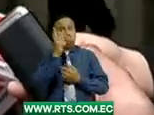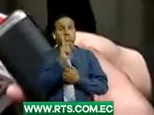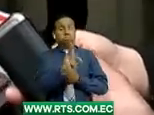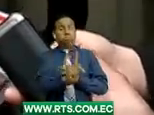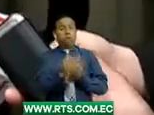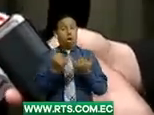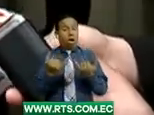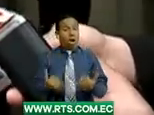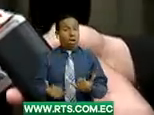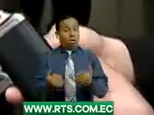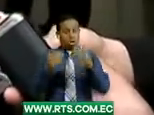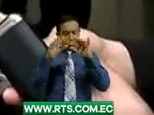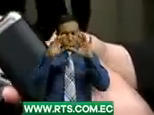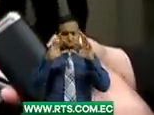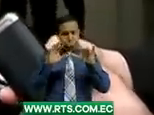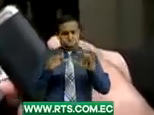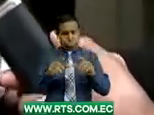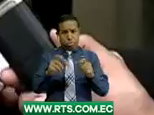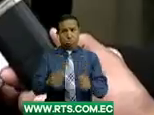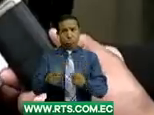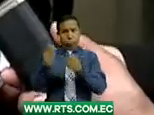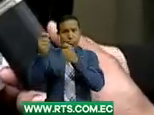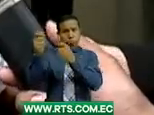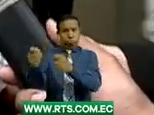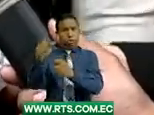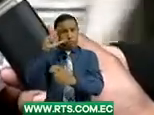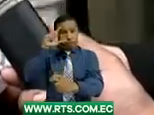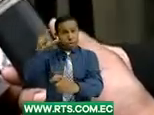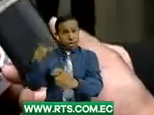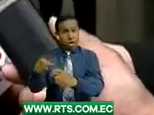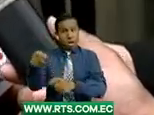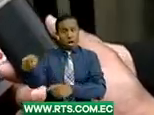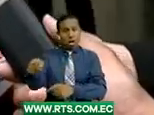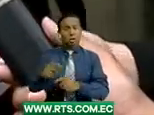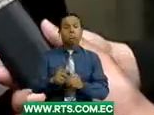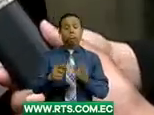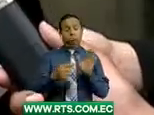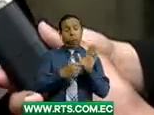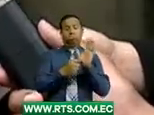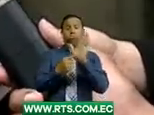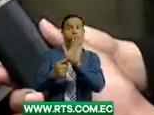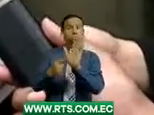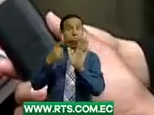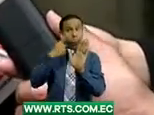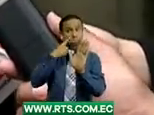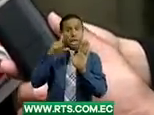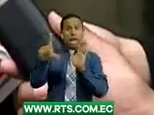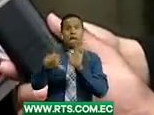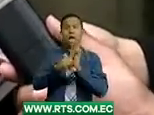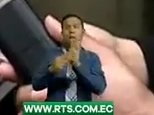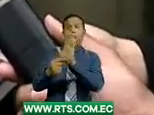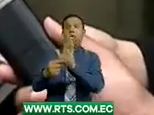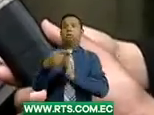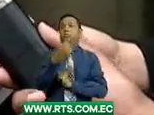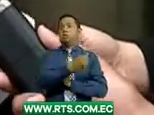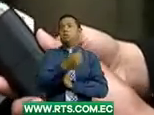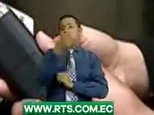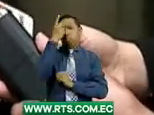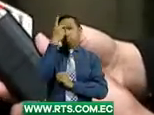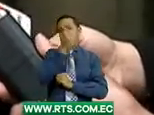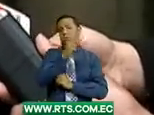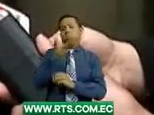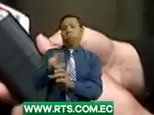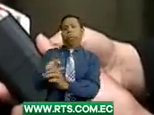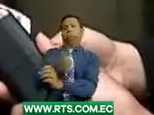escrito a la señorita fiscal haciéndole notorio la referencia de la ley para que él se abstenga de presentar